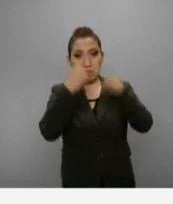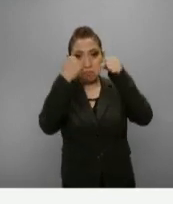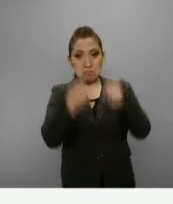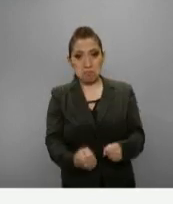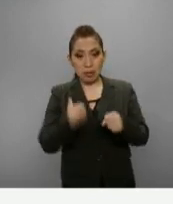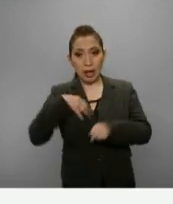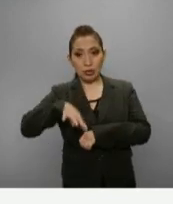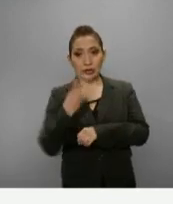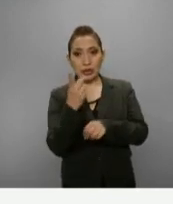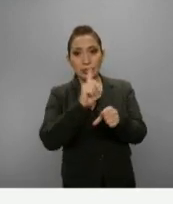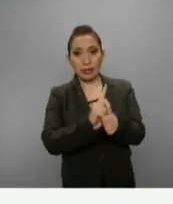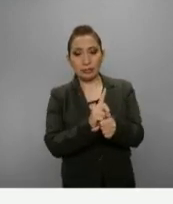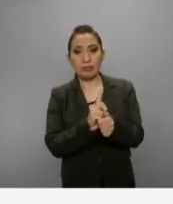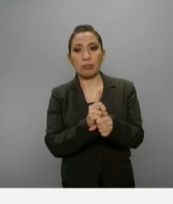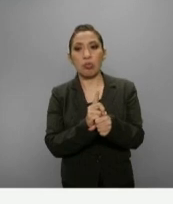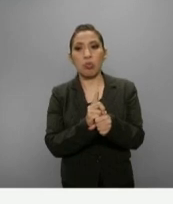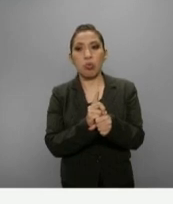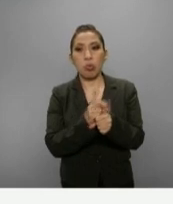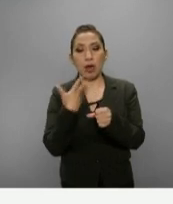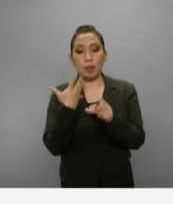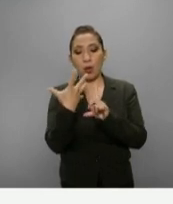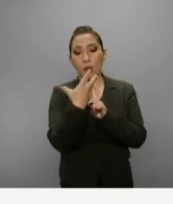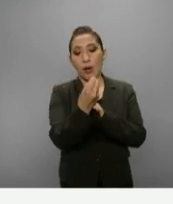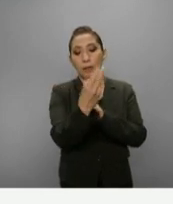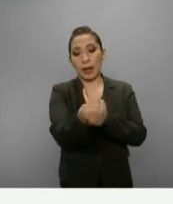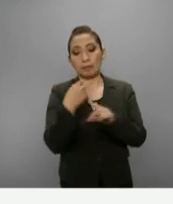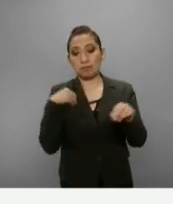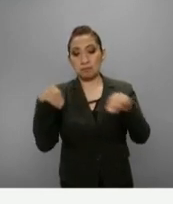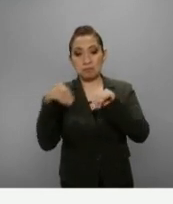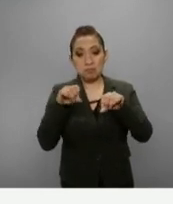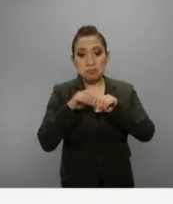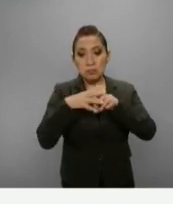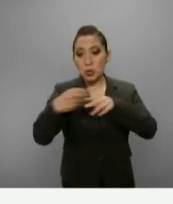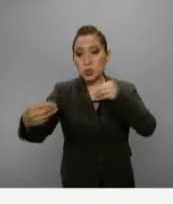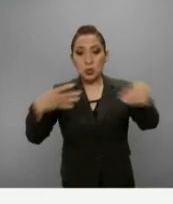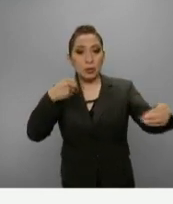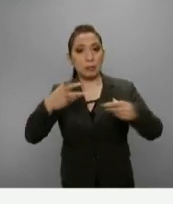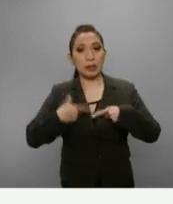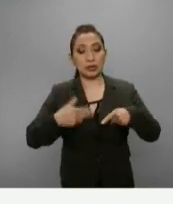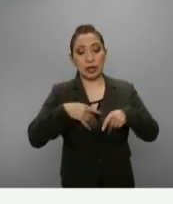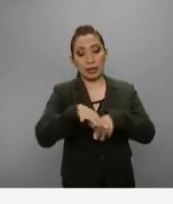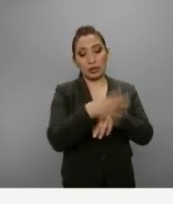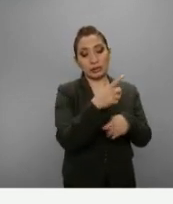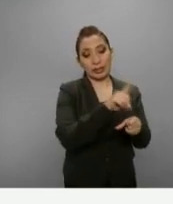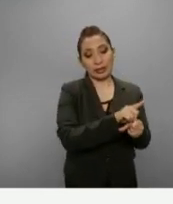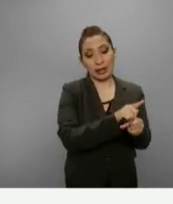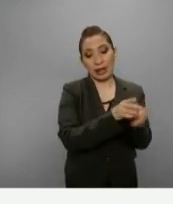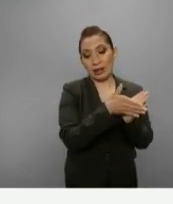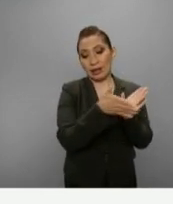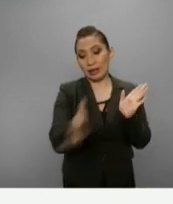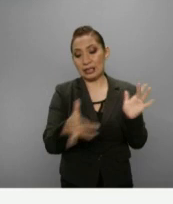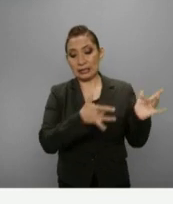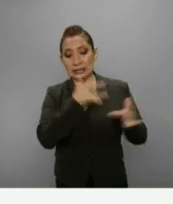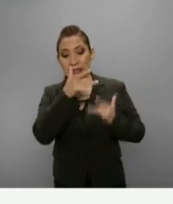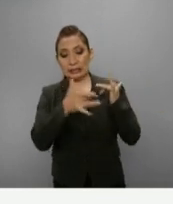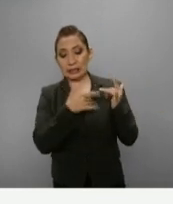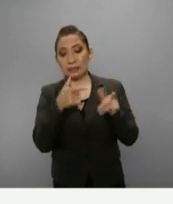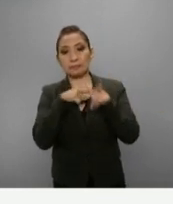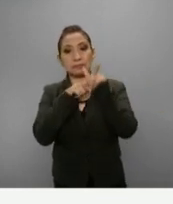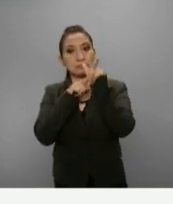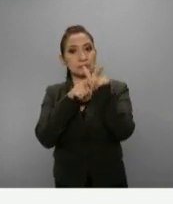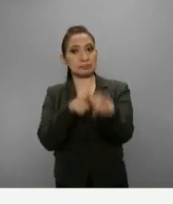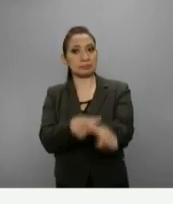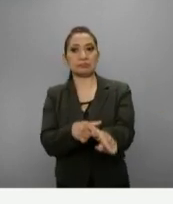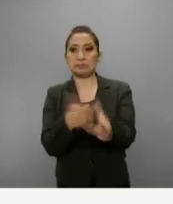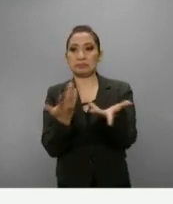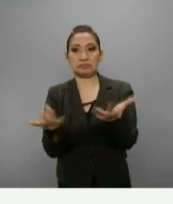los últimos 14 días, es decir, la pandemia activa, las personas que en los últimos 14 días presentaron síntomas, se